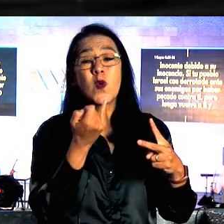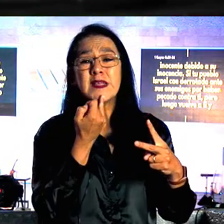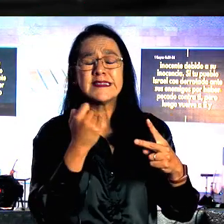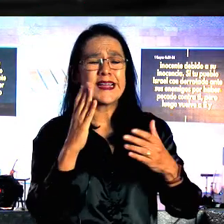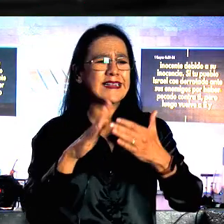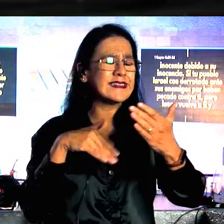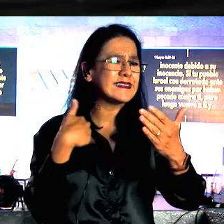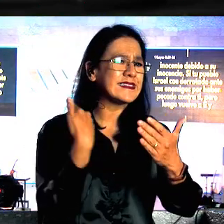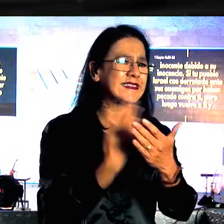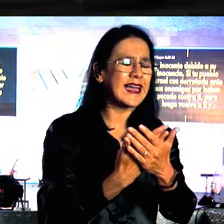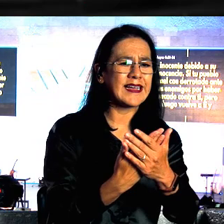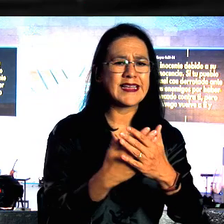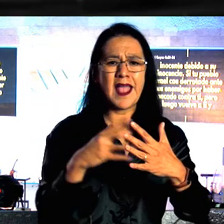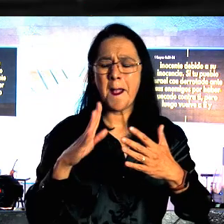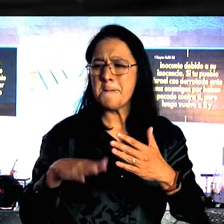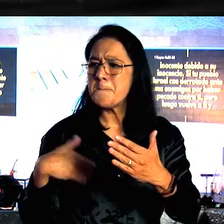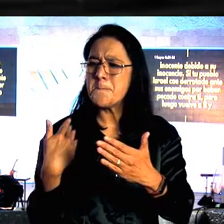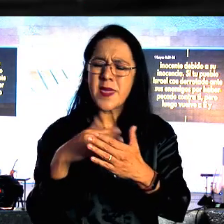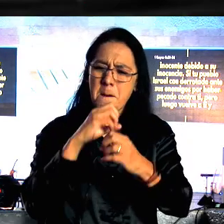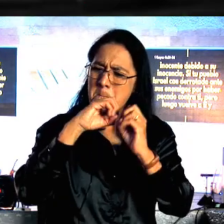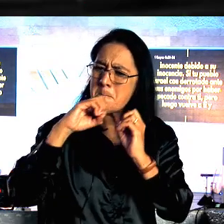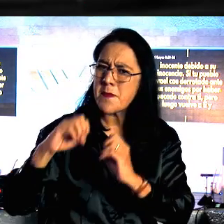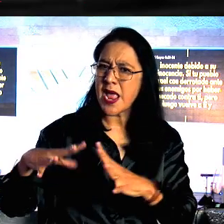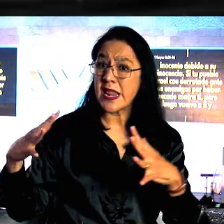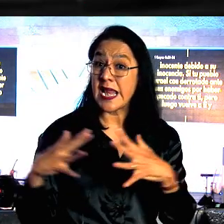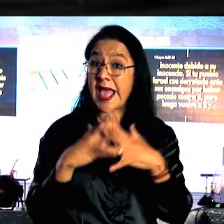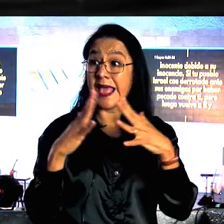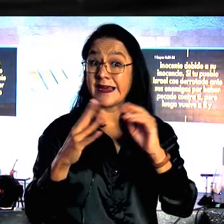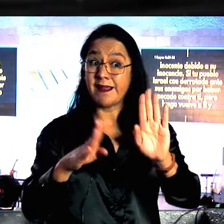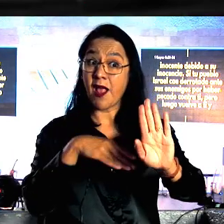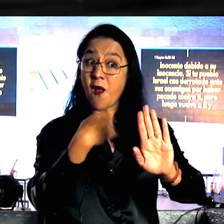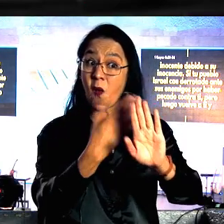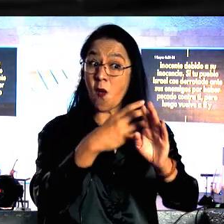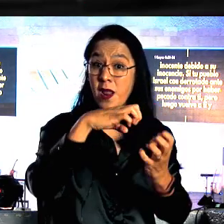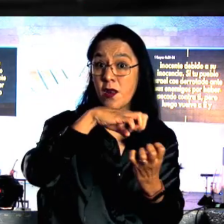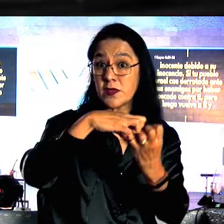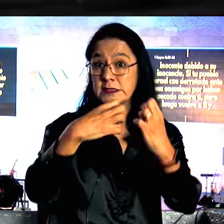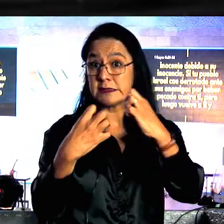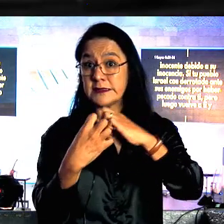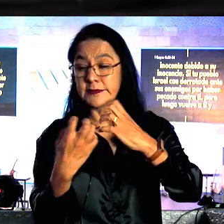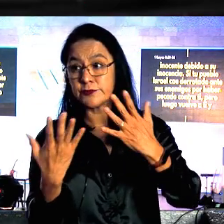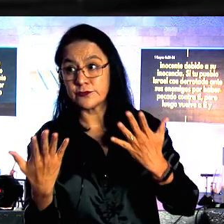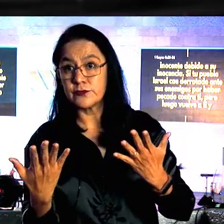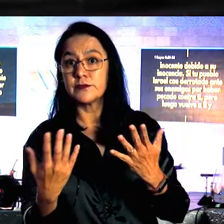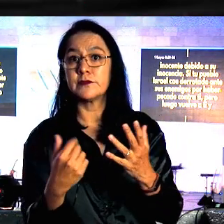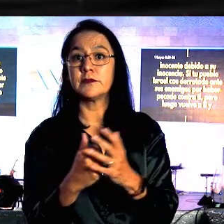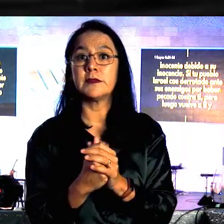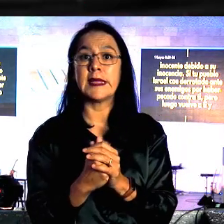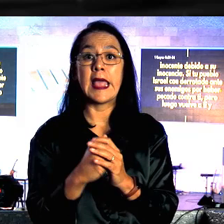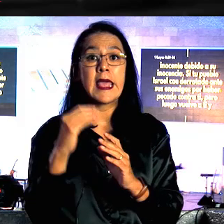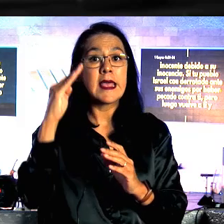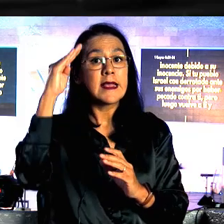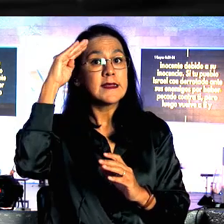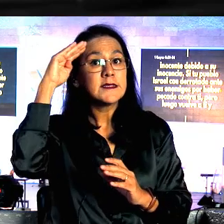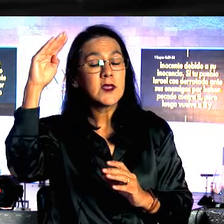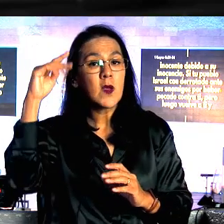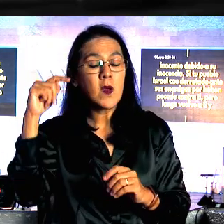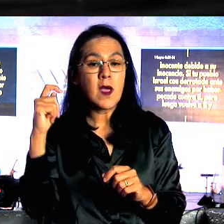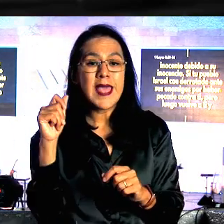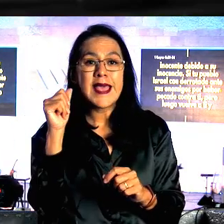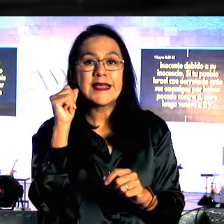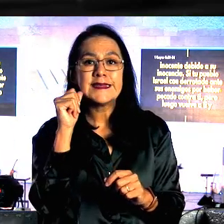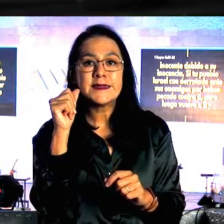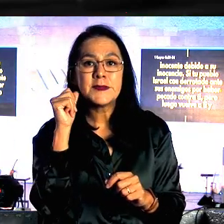y aquí quiero que pongamos especial atención porque el siempre aparece la palabra que las